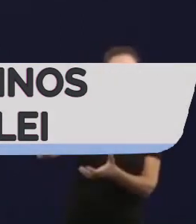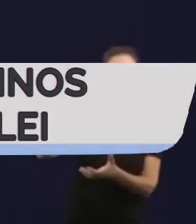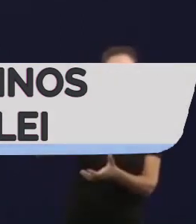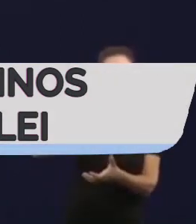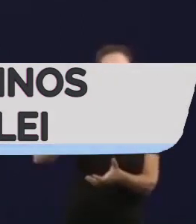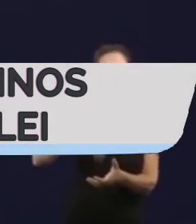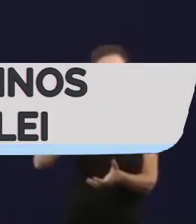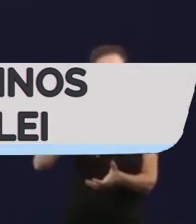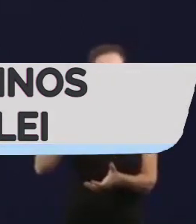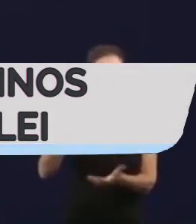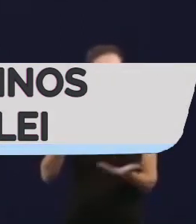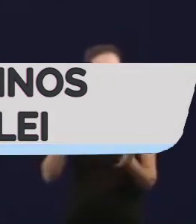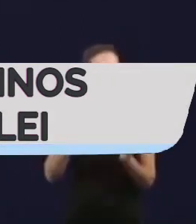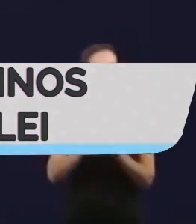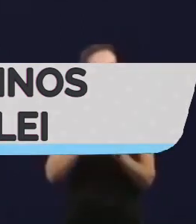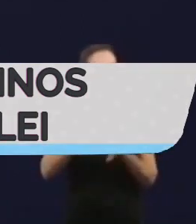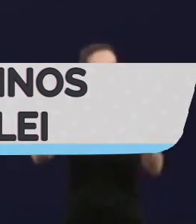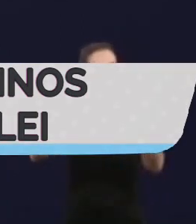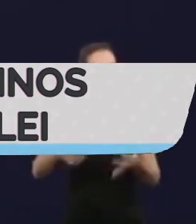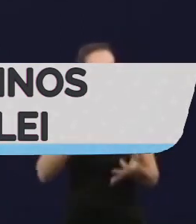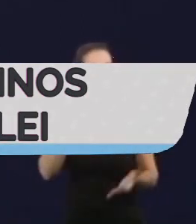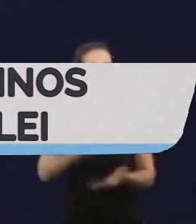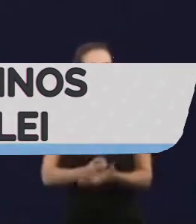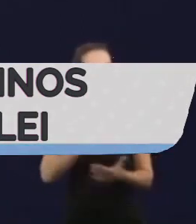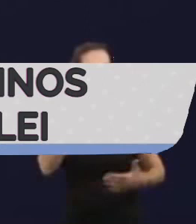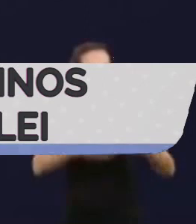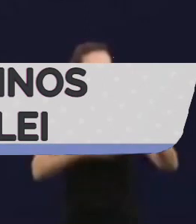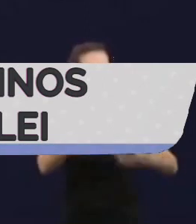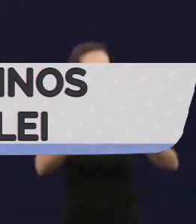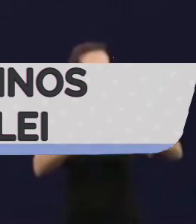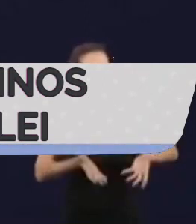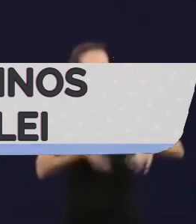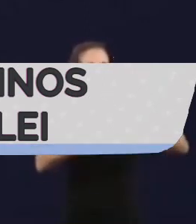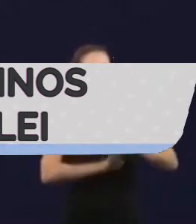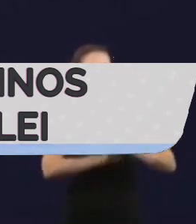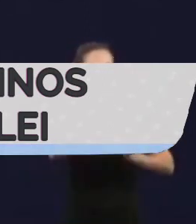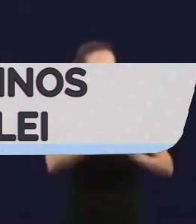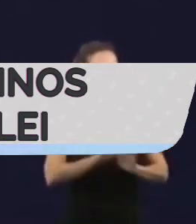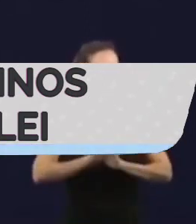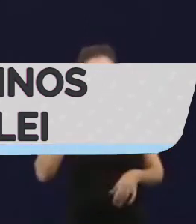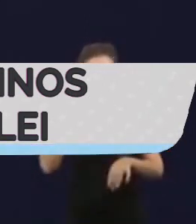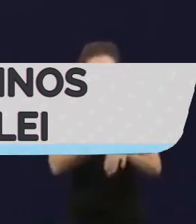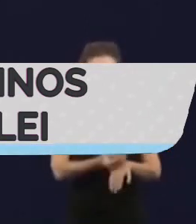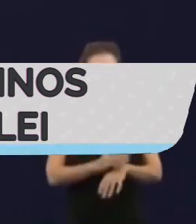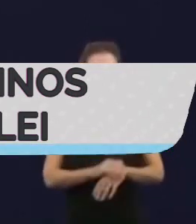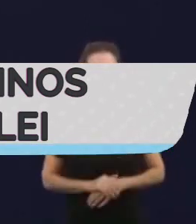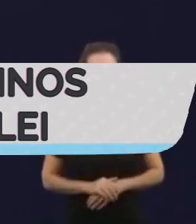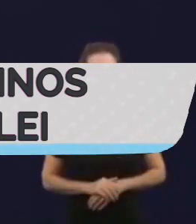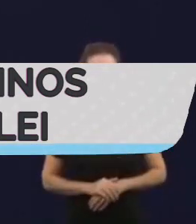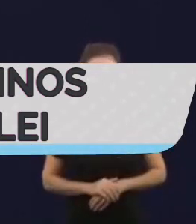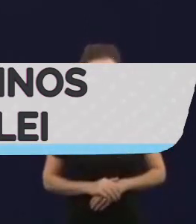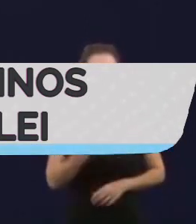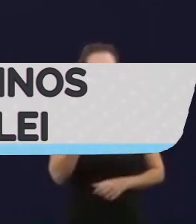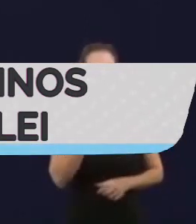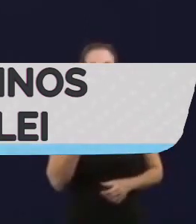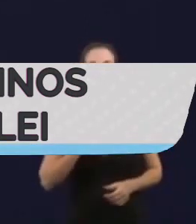efectivamente tomó la decisión de avanzar y que quiere terminar con 100 años de decadencia esa es